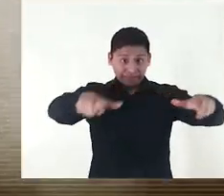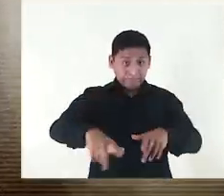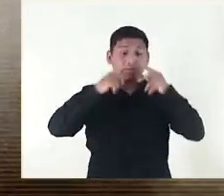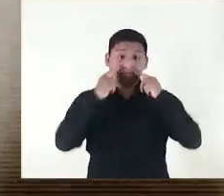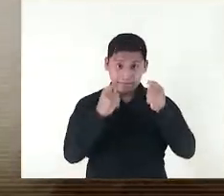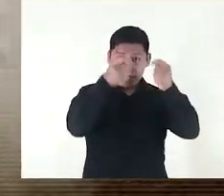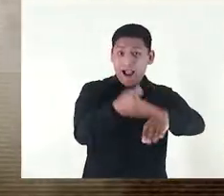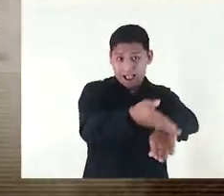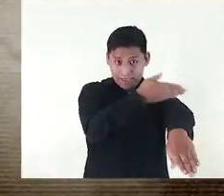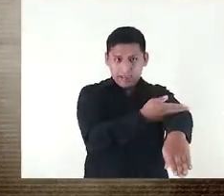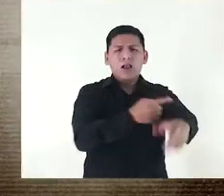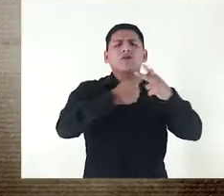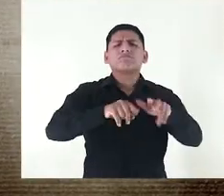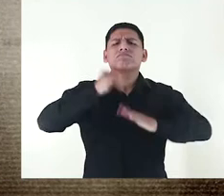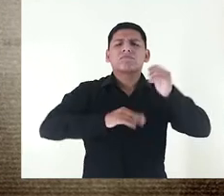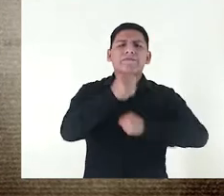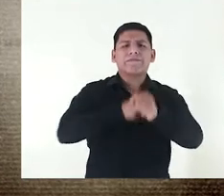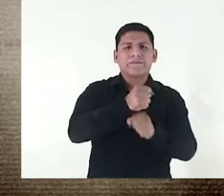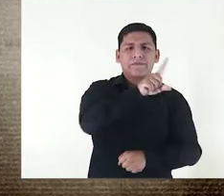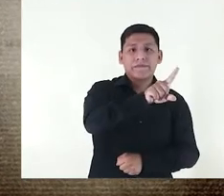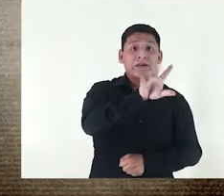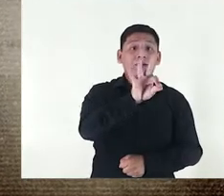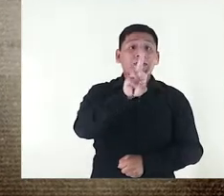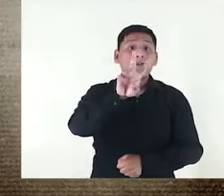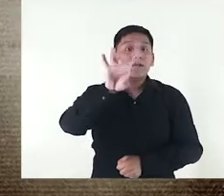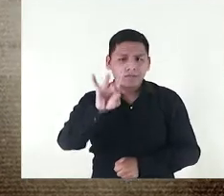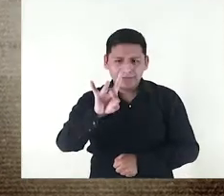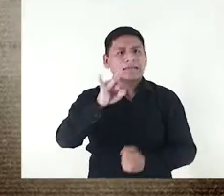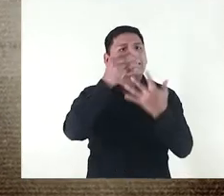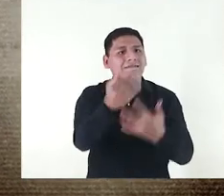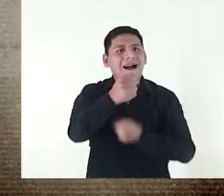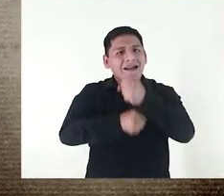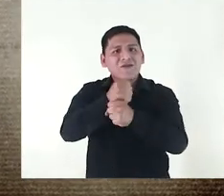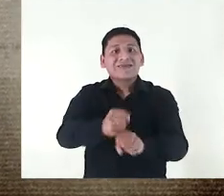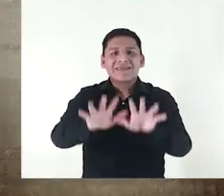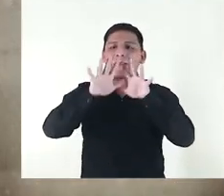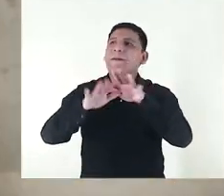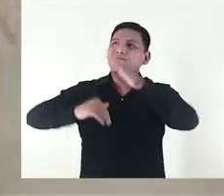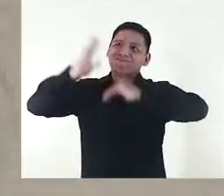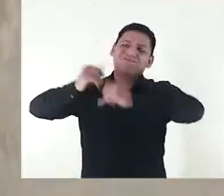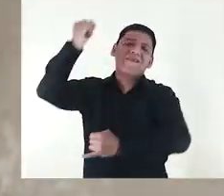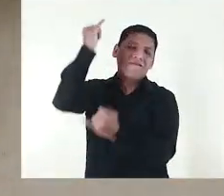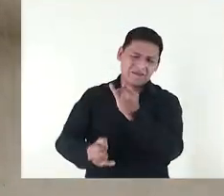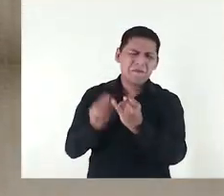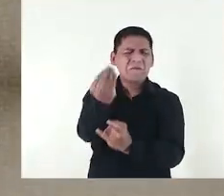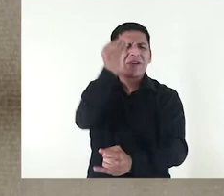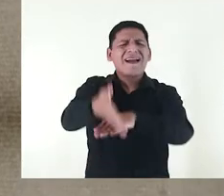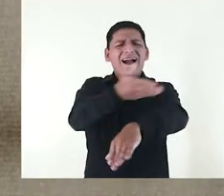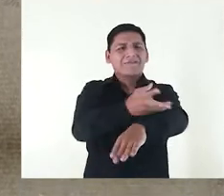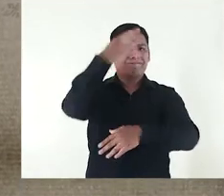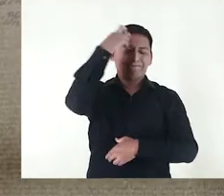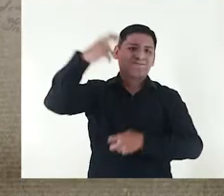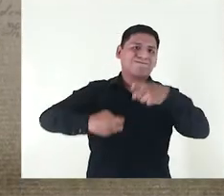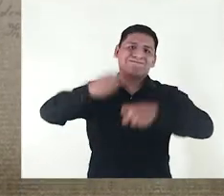se había regalado años antes, recién comienza a construirse en 1928 y se demora 10 años en ser terminado. Esto